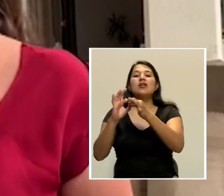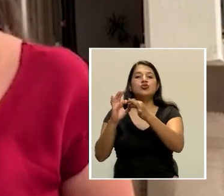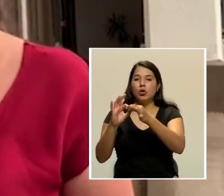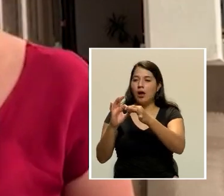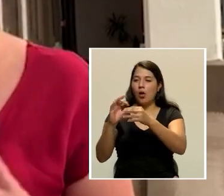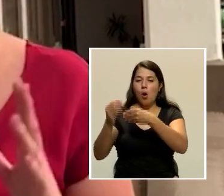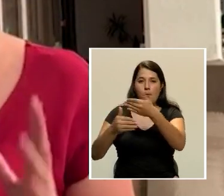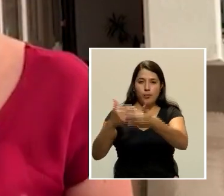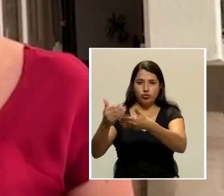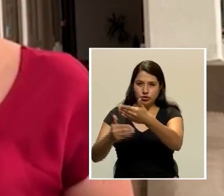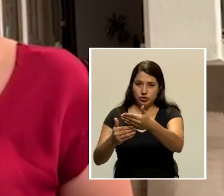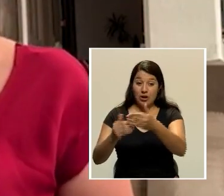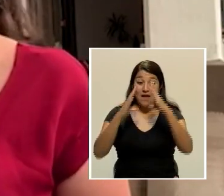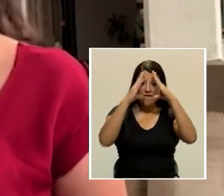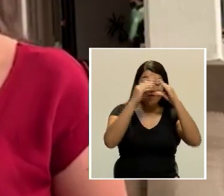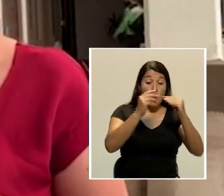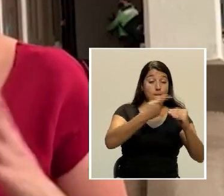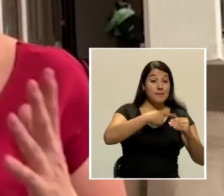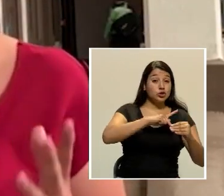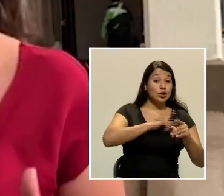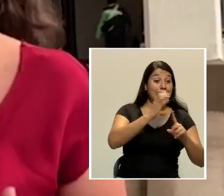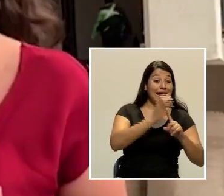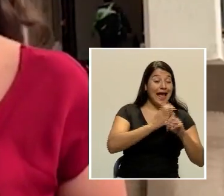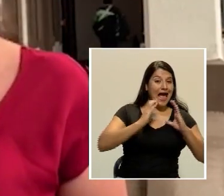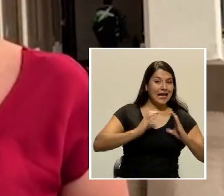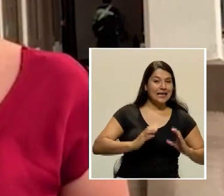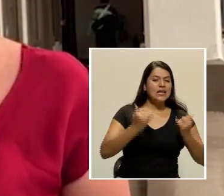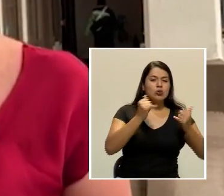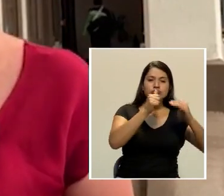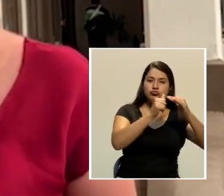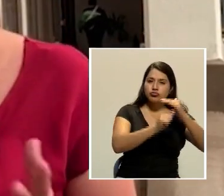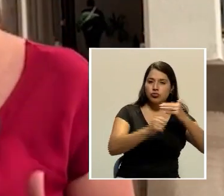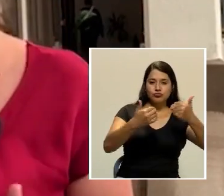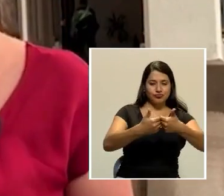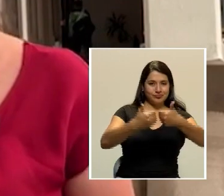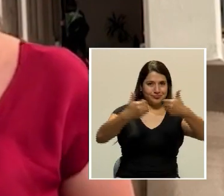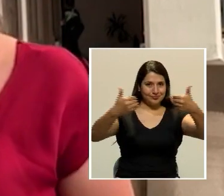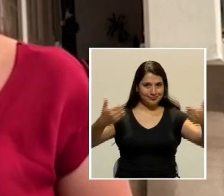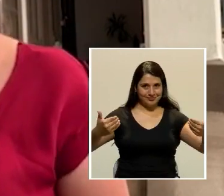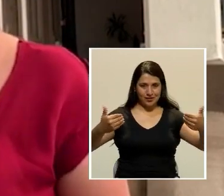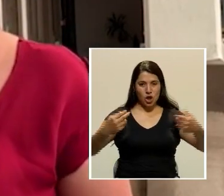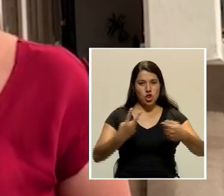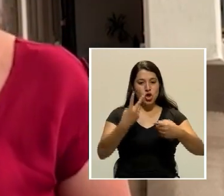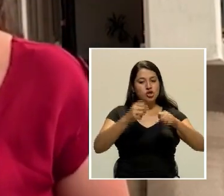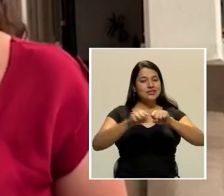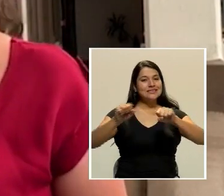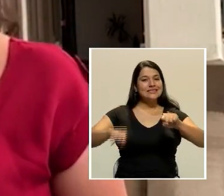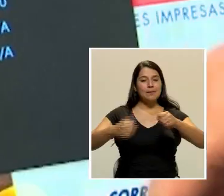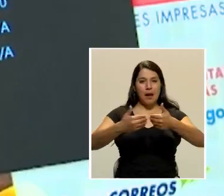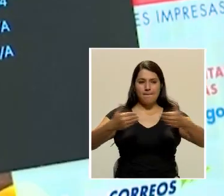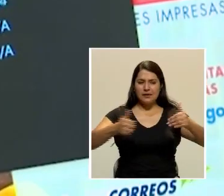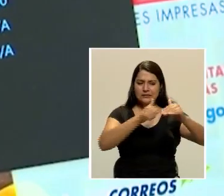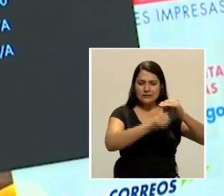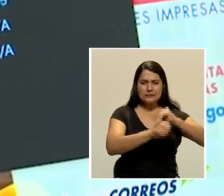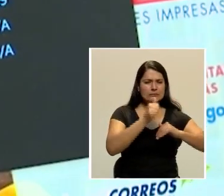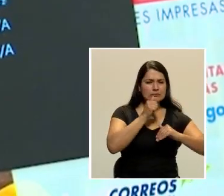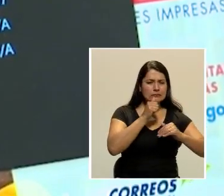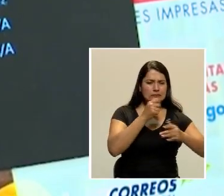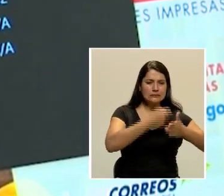Muy importante destacar que este servidor únicamente administra los temas operativos y logísticos. Toda